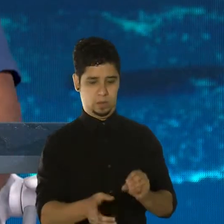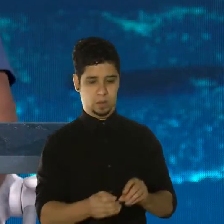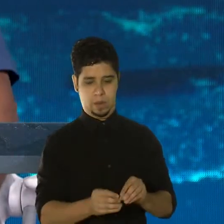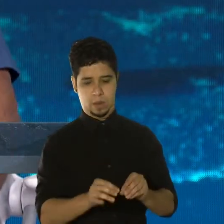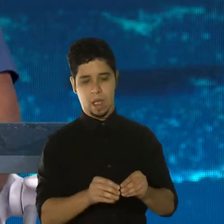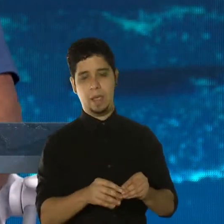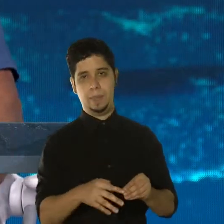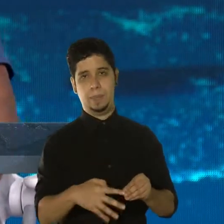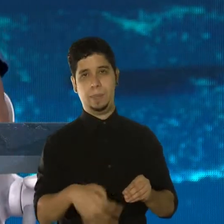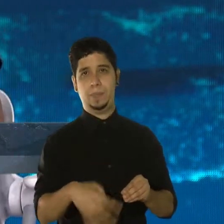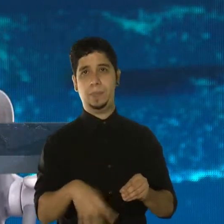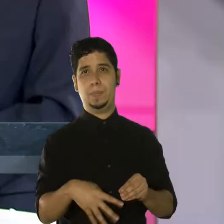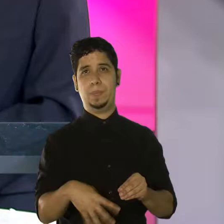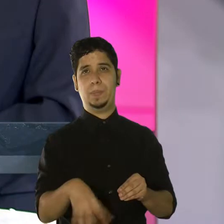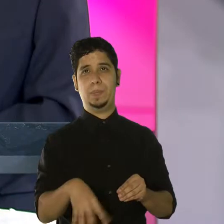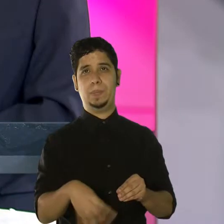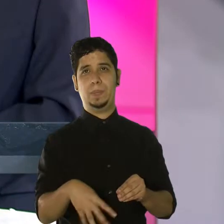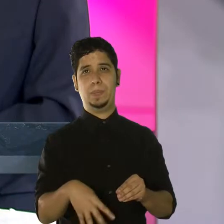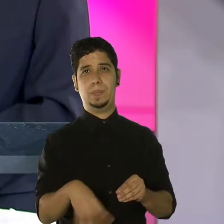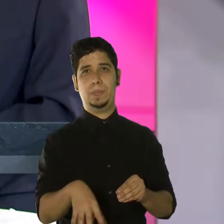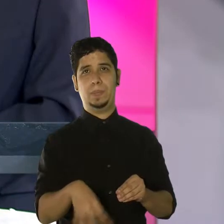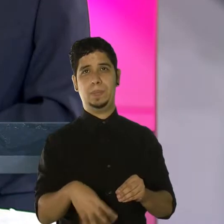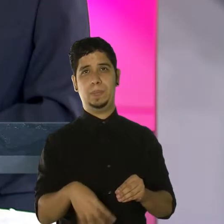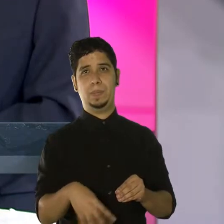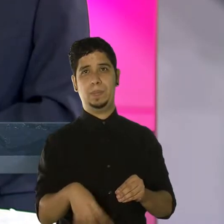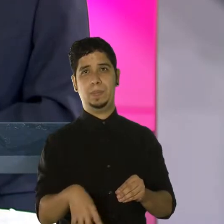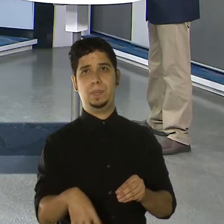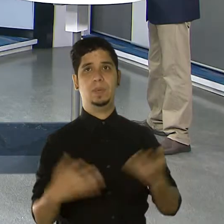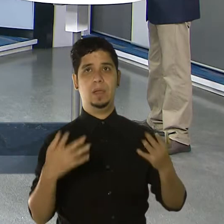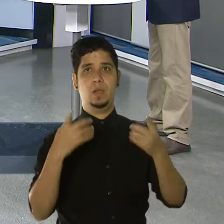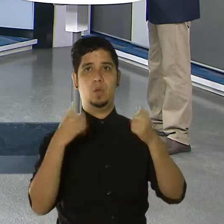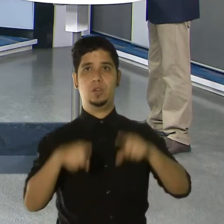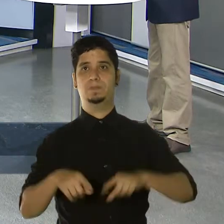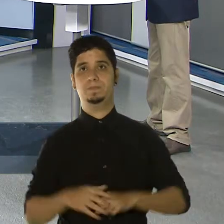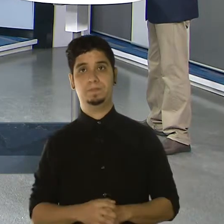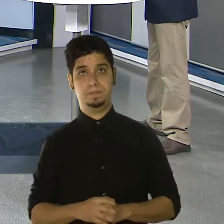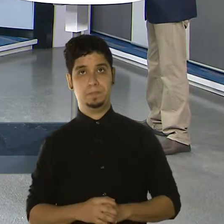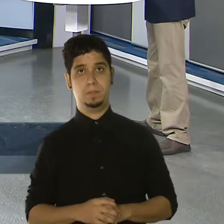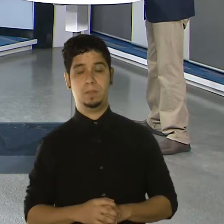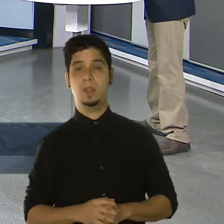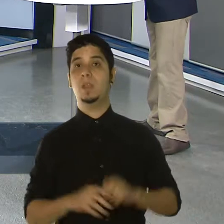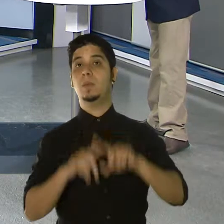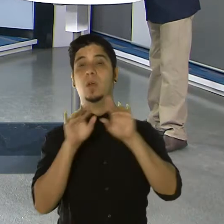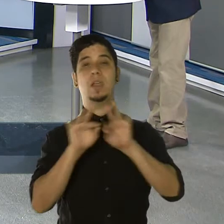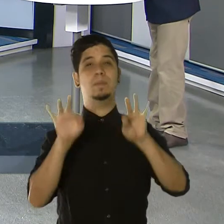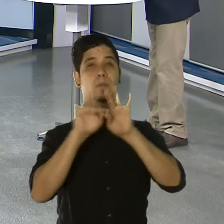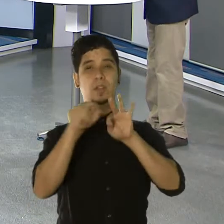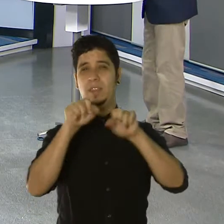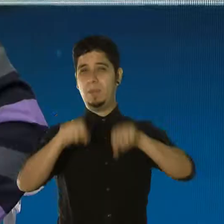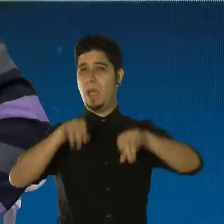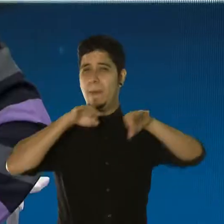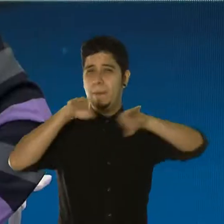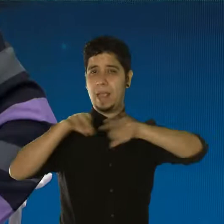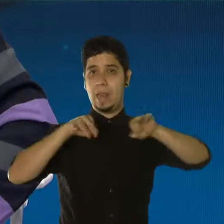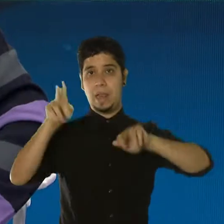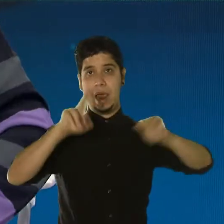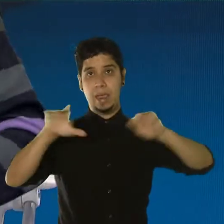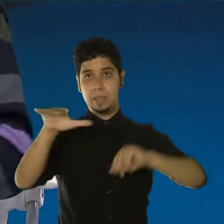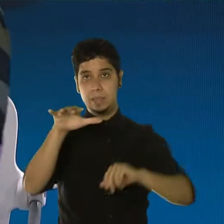royeron. Y ahí también la rata y todo ello. Y yo creo que es importante que puedan explicarle al